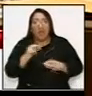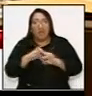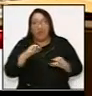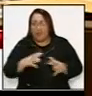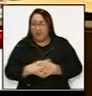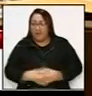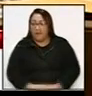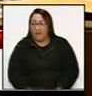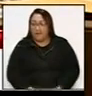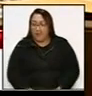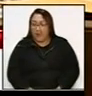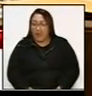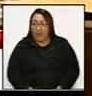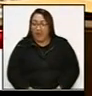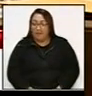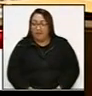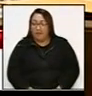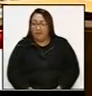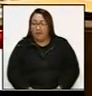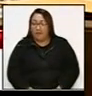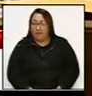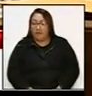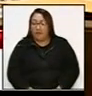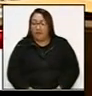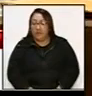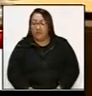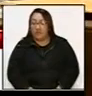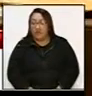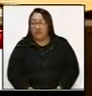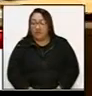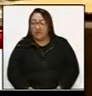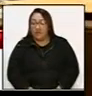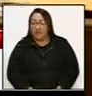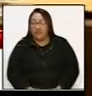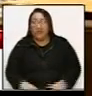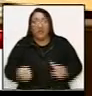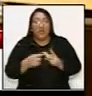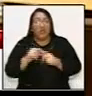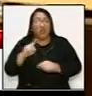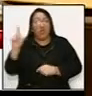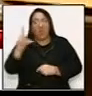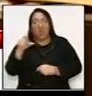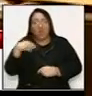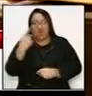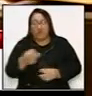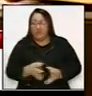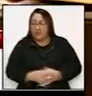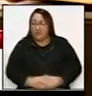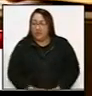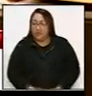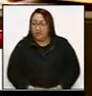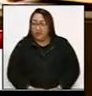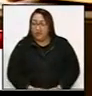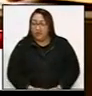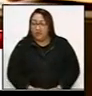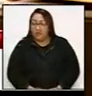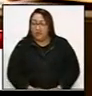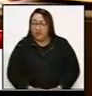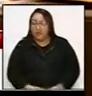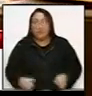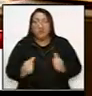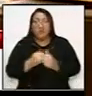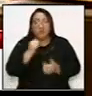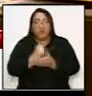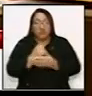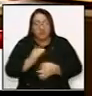¿Hay pleno? Por eso. ¿Viernes también? Ah, bueno. Entonces el lunes. Entonces el lunes, con cargo a que quizá nos corramos